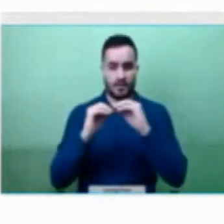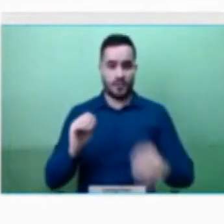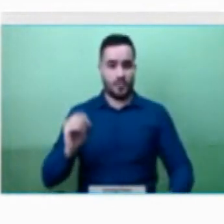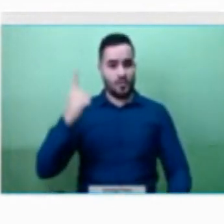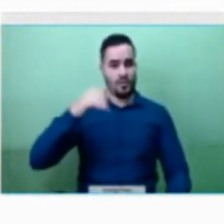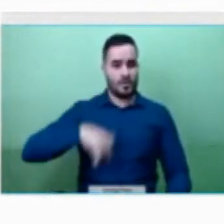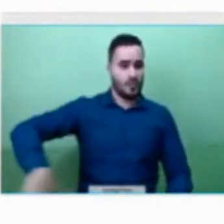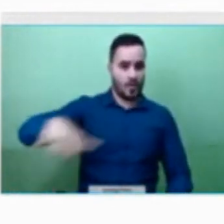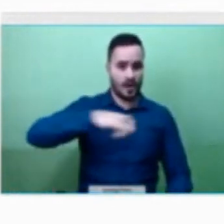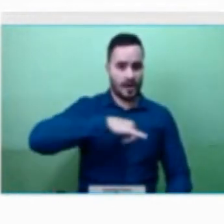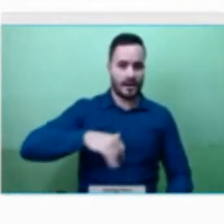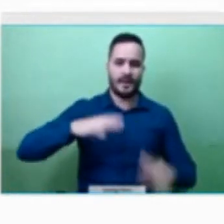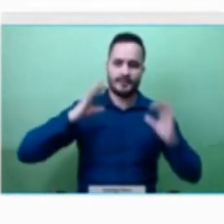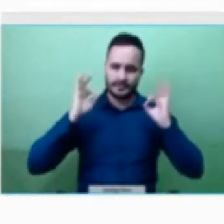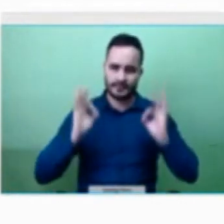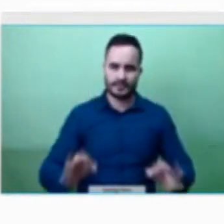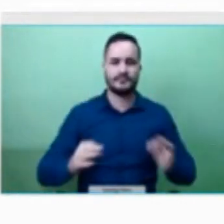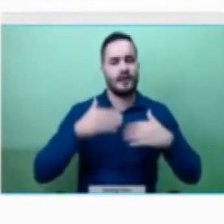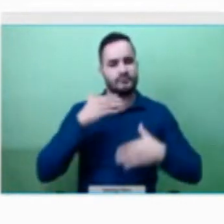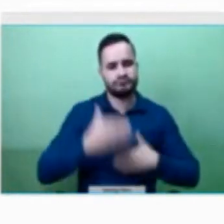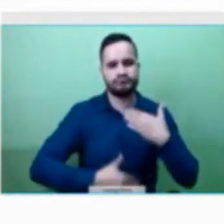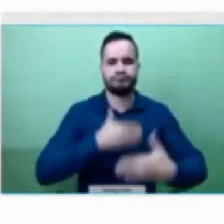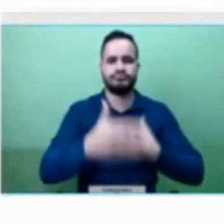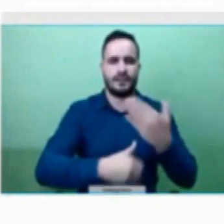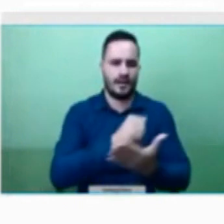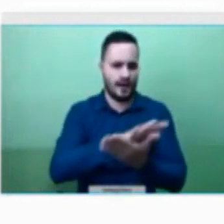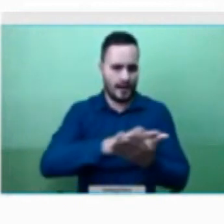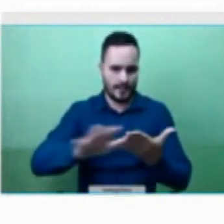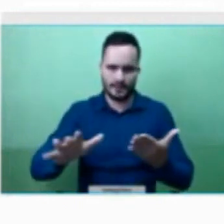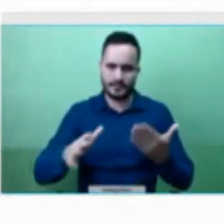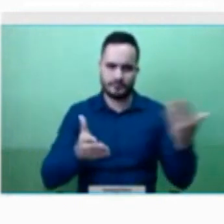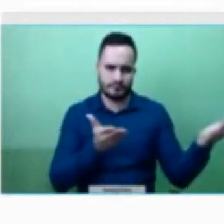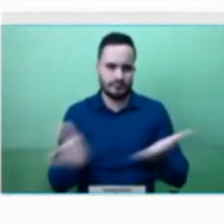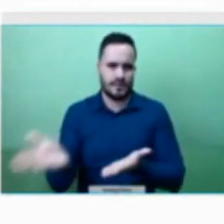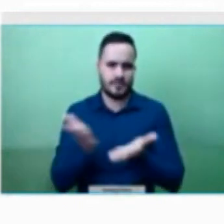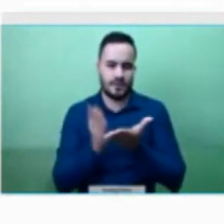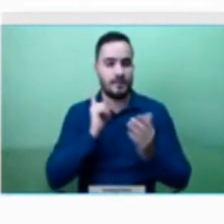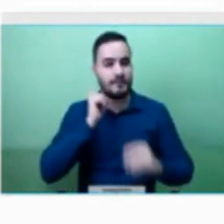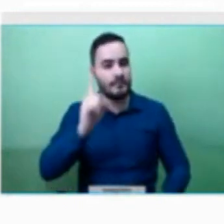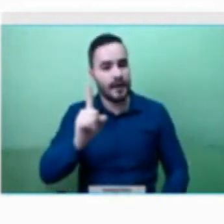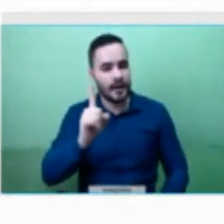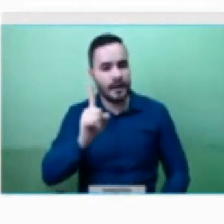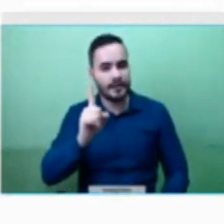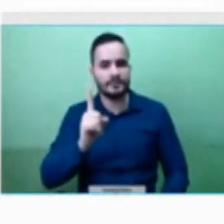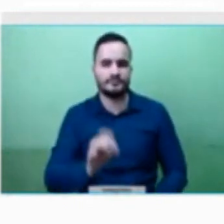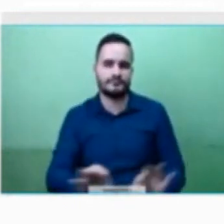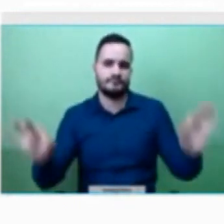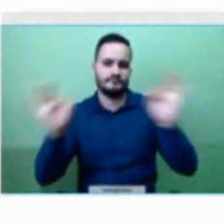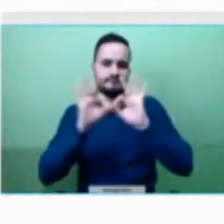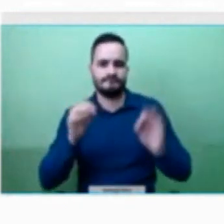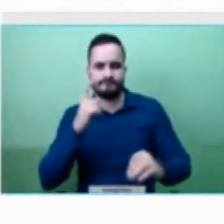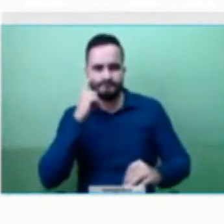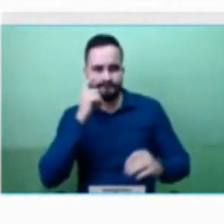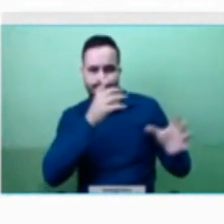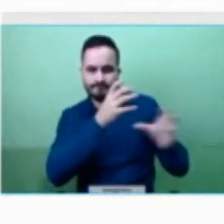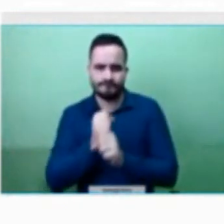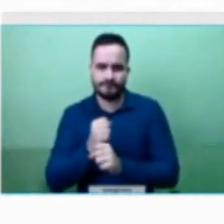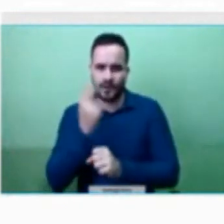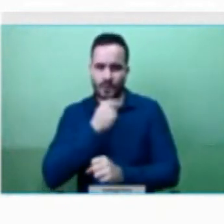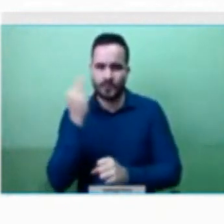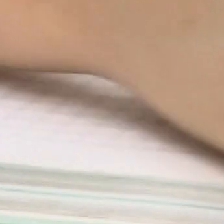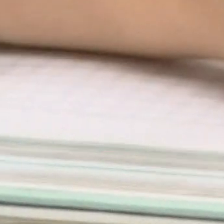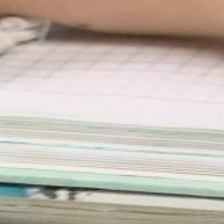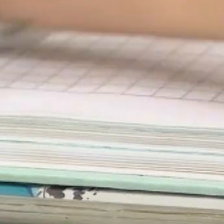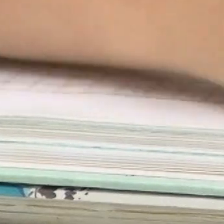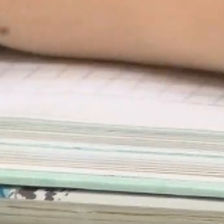paso de la gratuidad, pero sin descuidar apoyos que no se pueden perder para otras